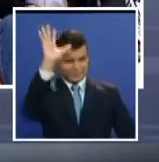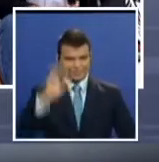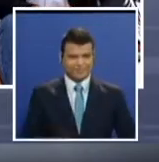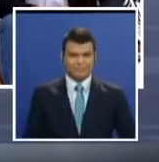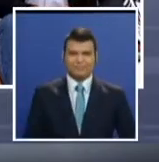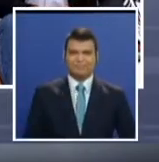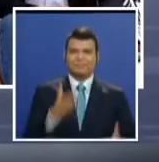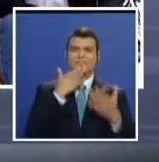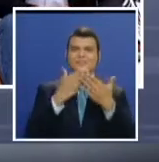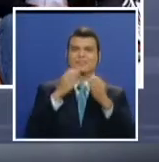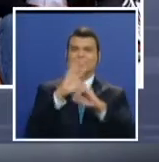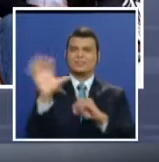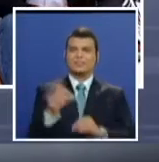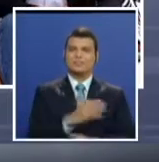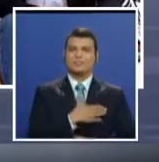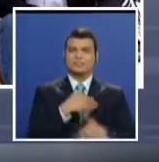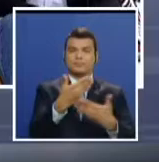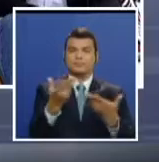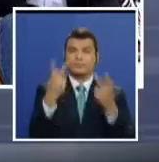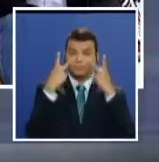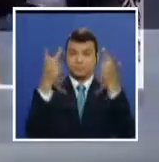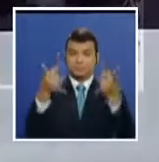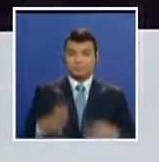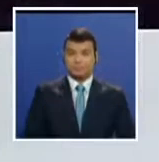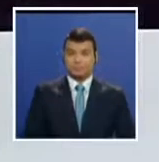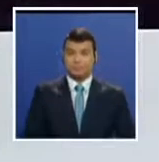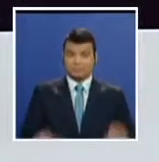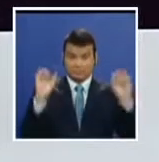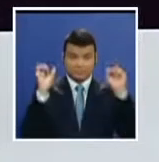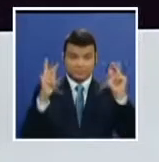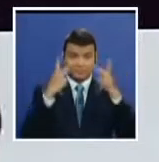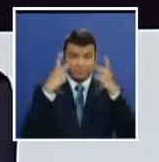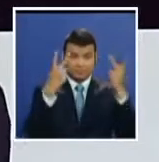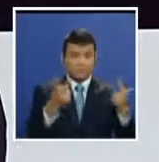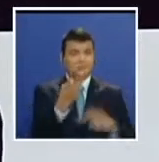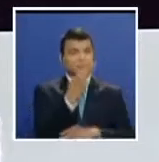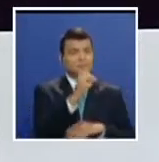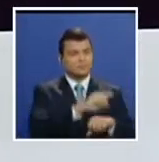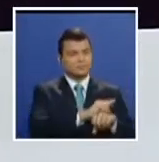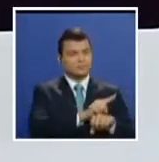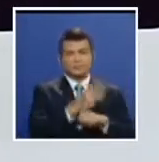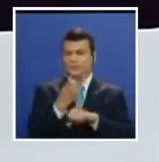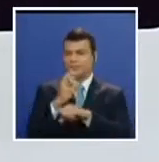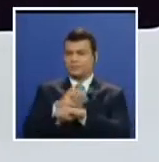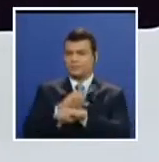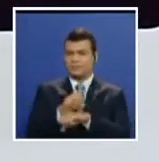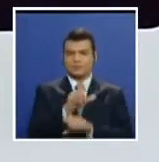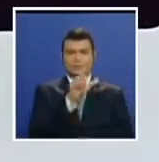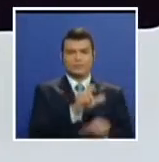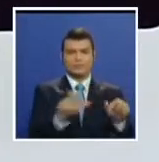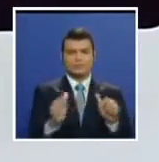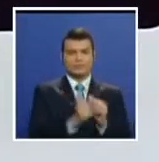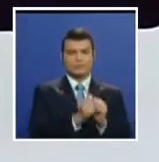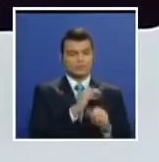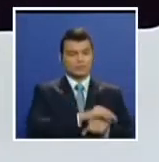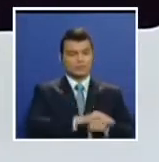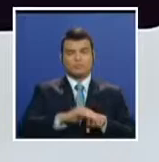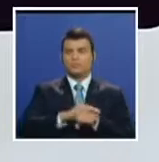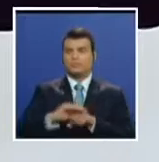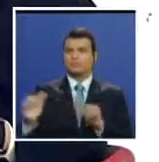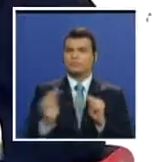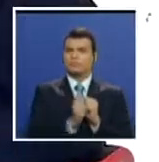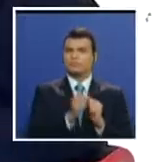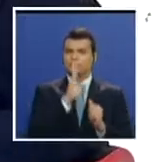siente una obra para usted los esperamos los esperamos entonces 30 segundos implacables para nuestros invitados armando con quien